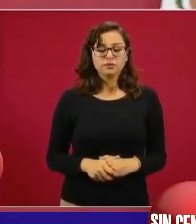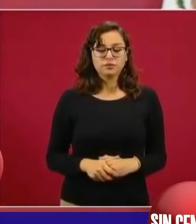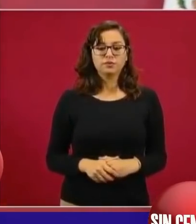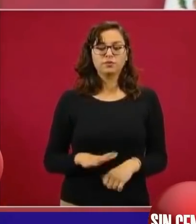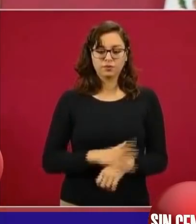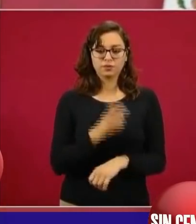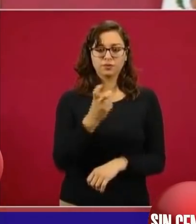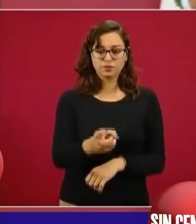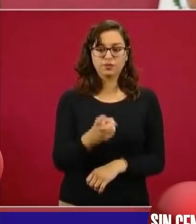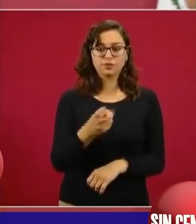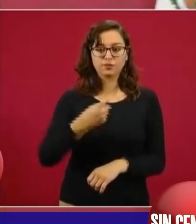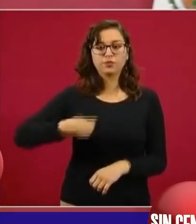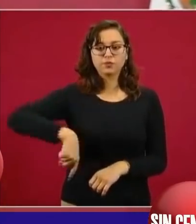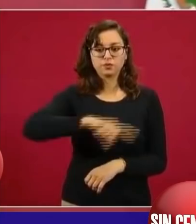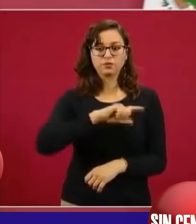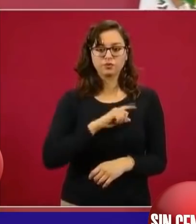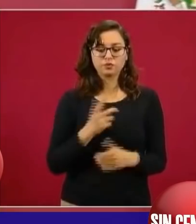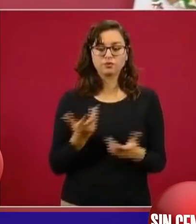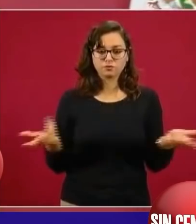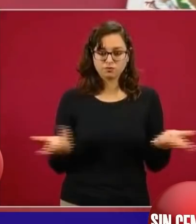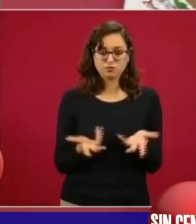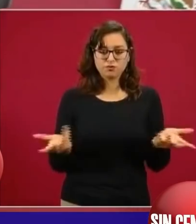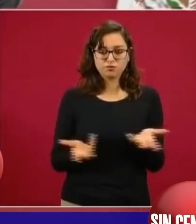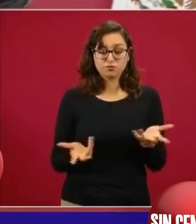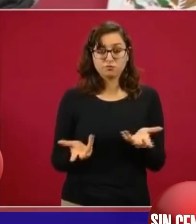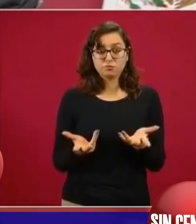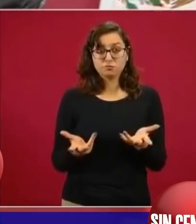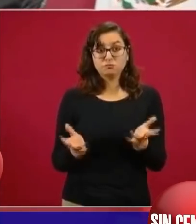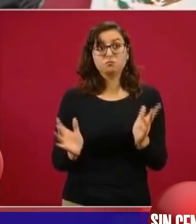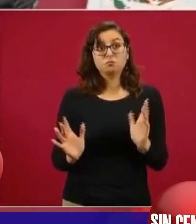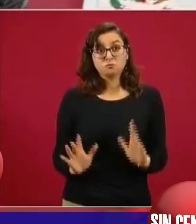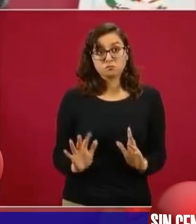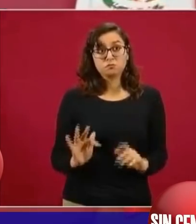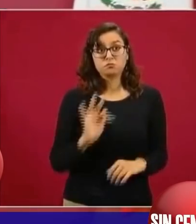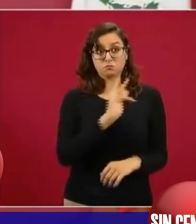lo que estamos haciendo. Si podemos